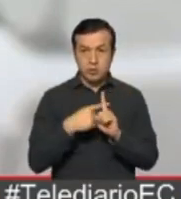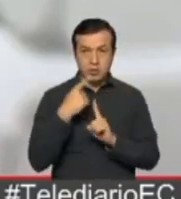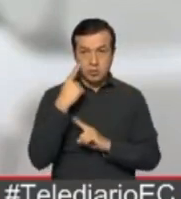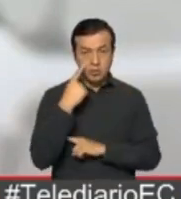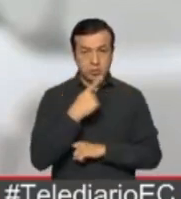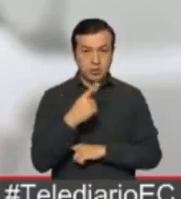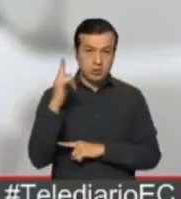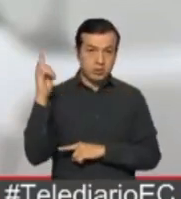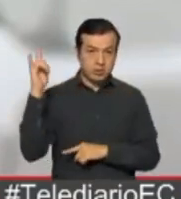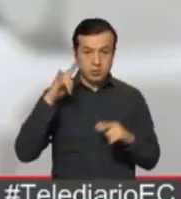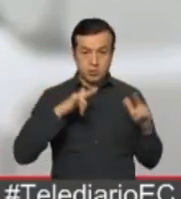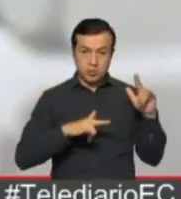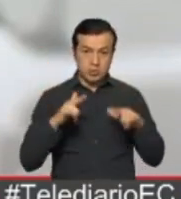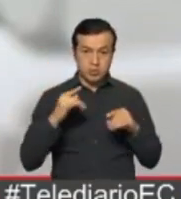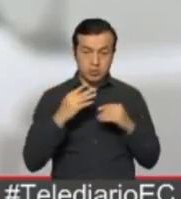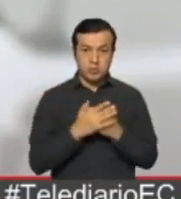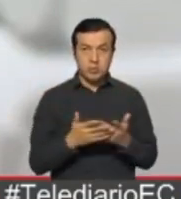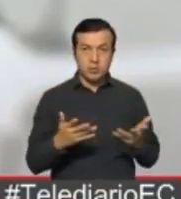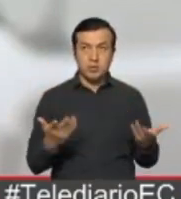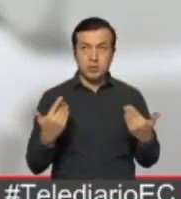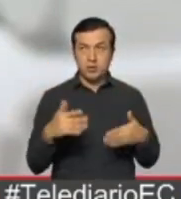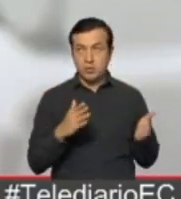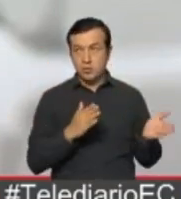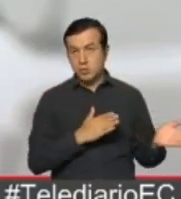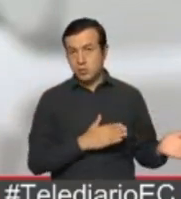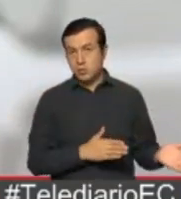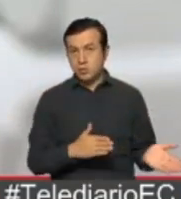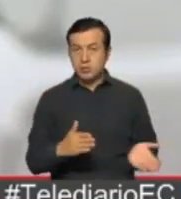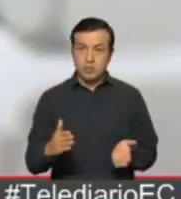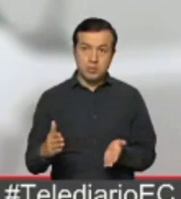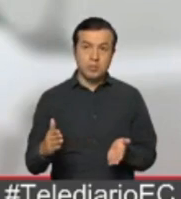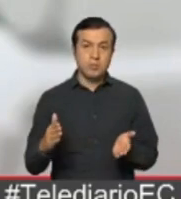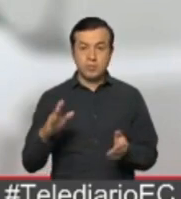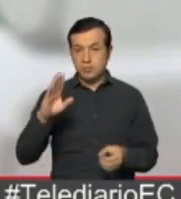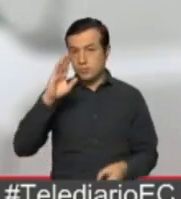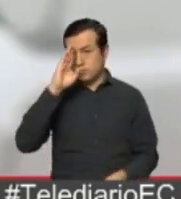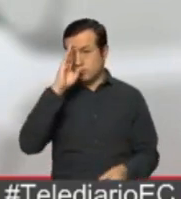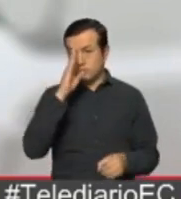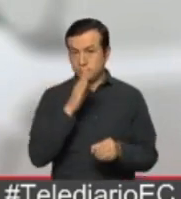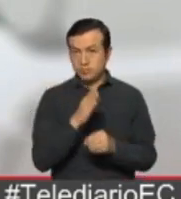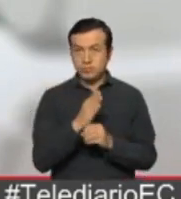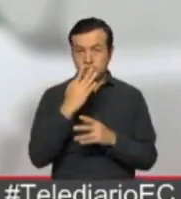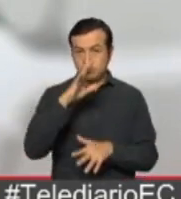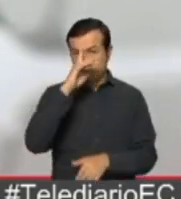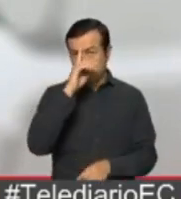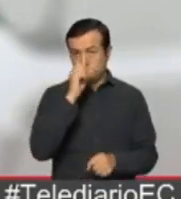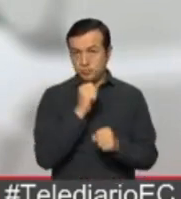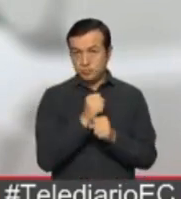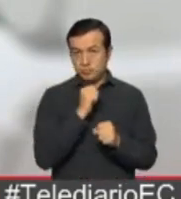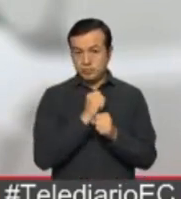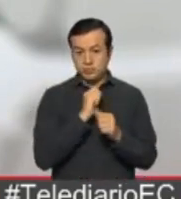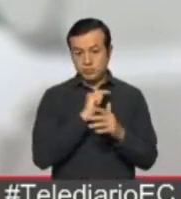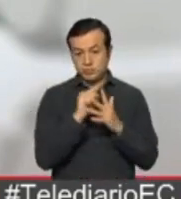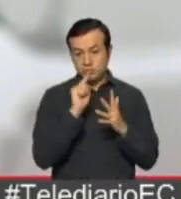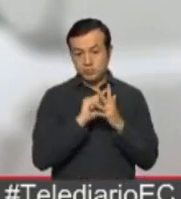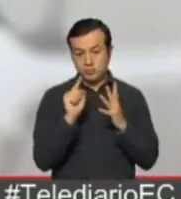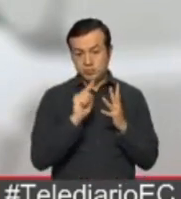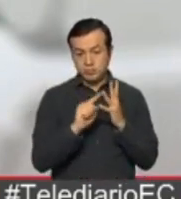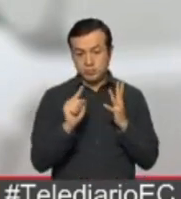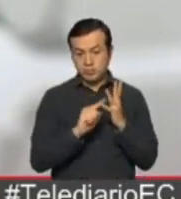aeropuerto entonces esto surge con esa con ese objetivo se ha trabajado en diferentes frentes hay un